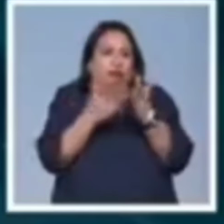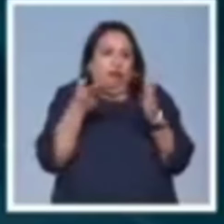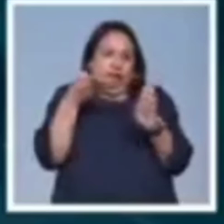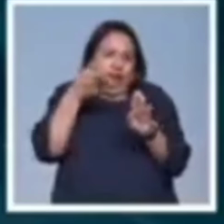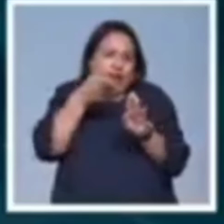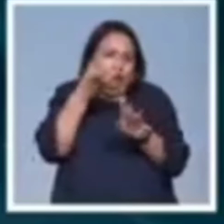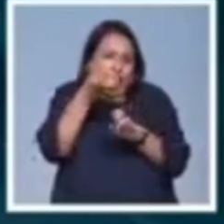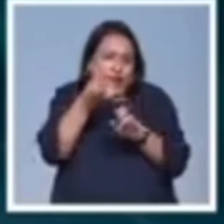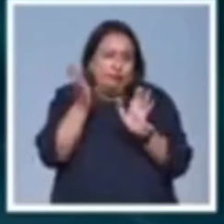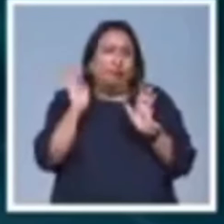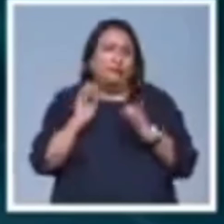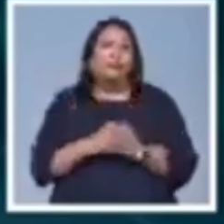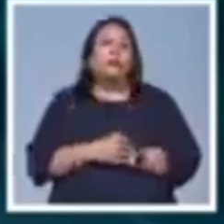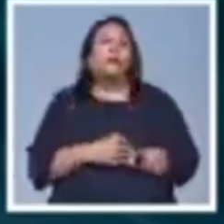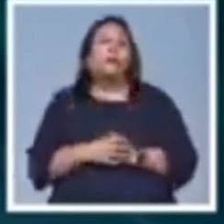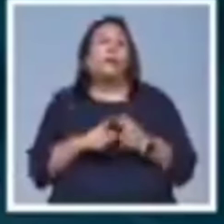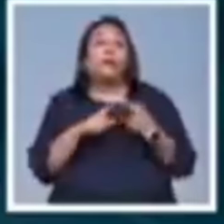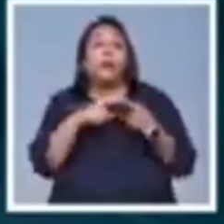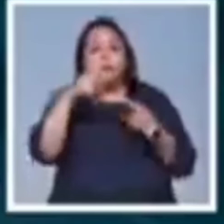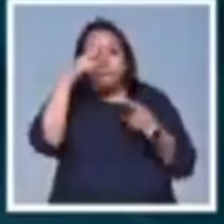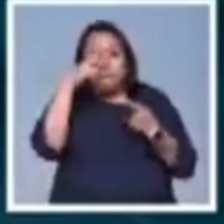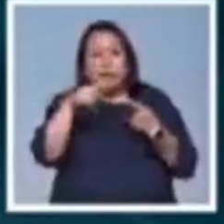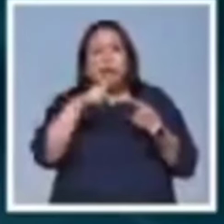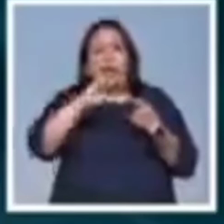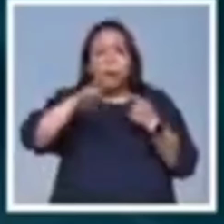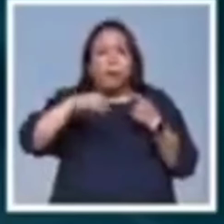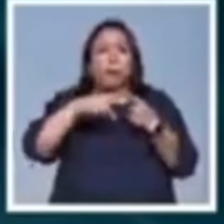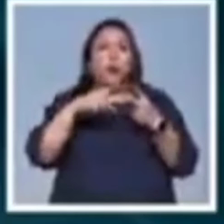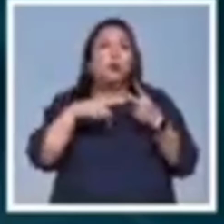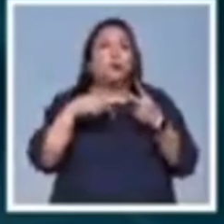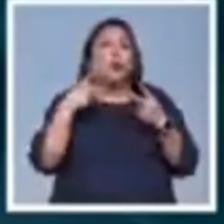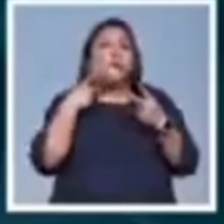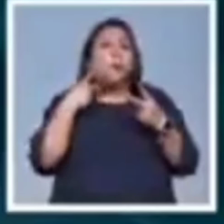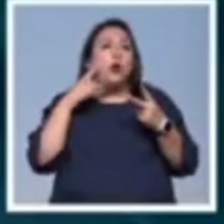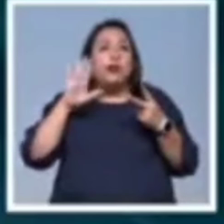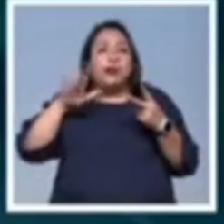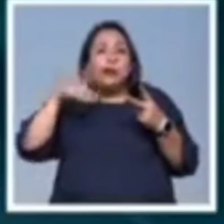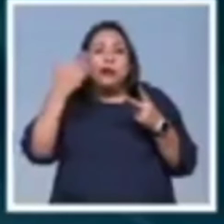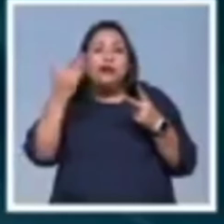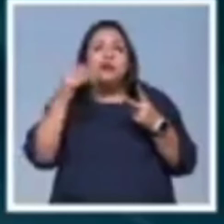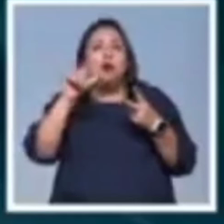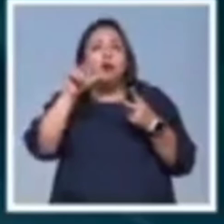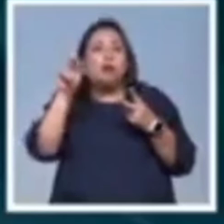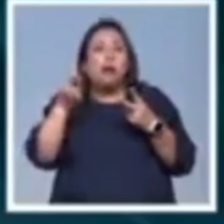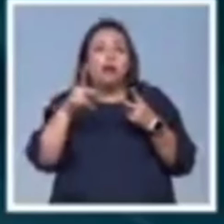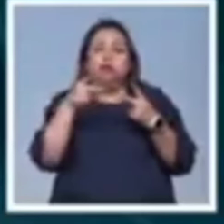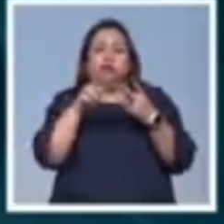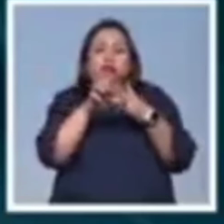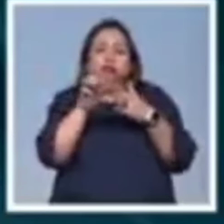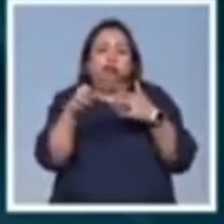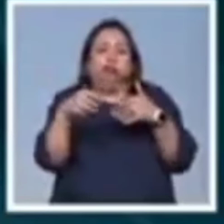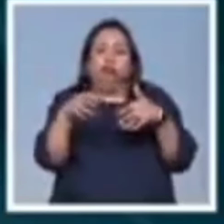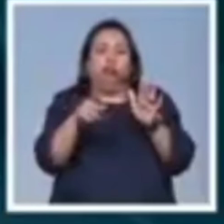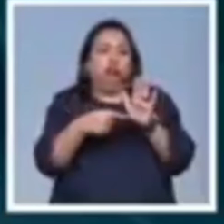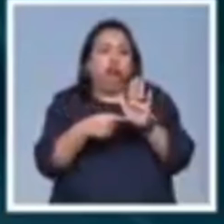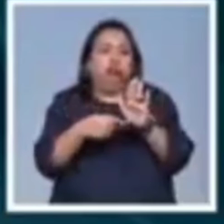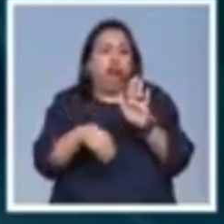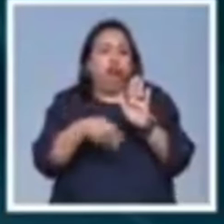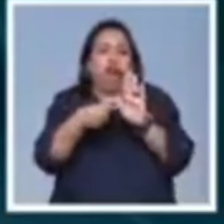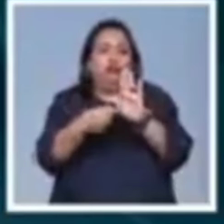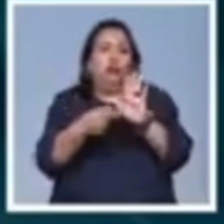en ello. Estamos aquí, política, México en el mundo, política exterior. Y así, por ejemplo, pues